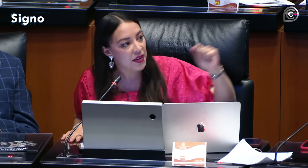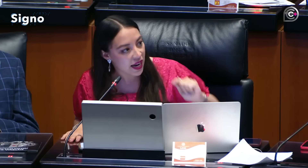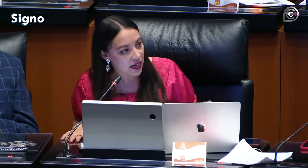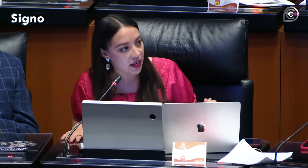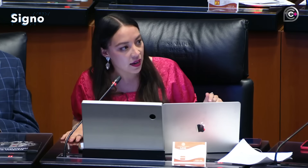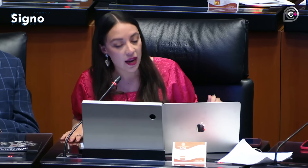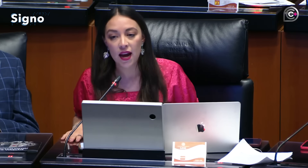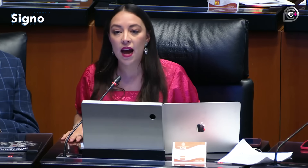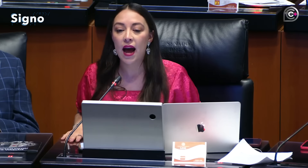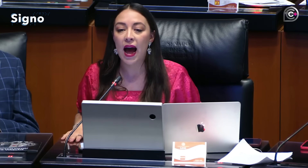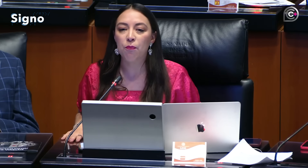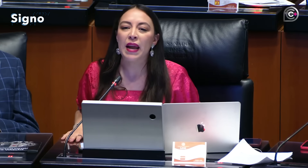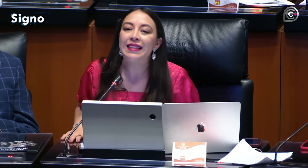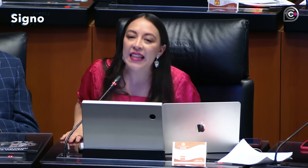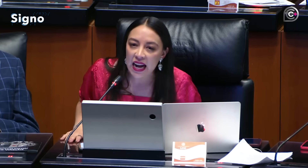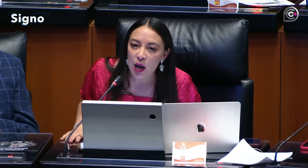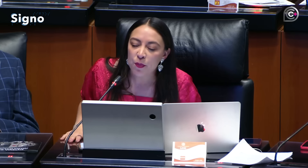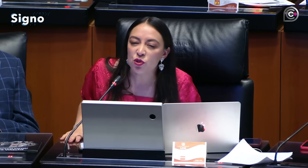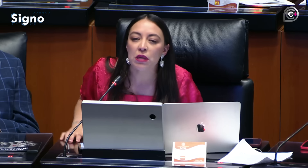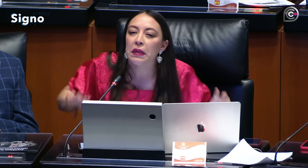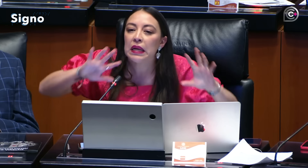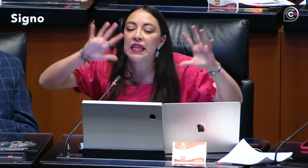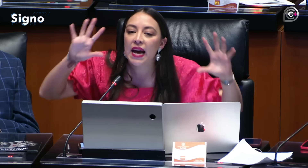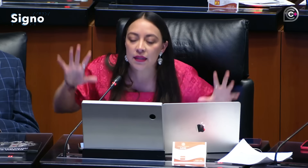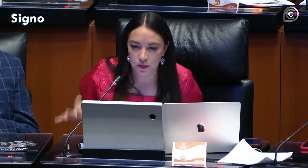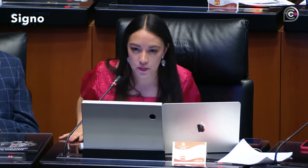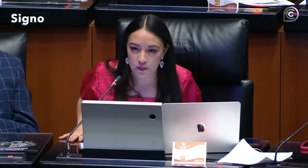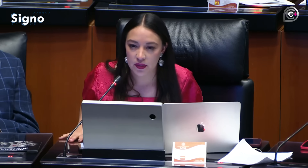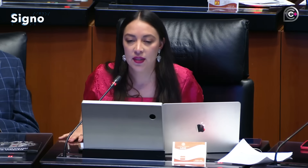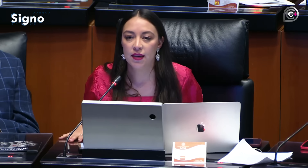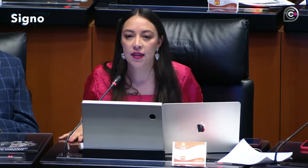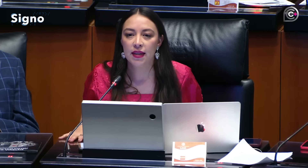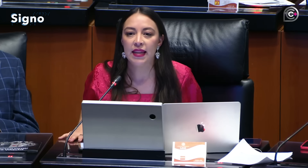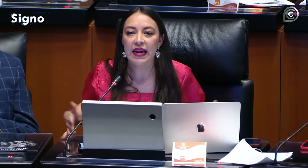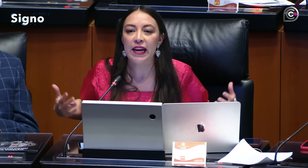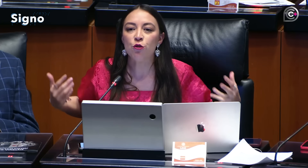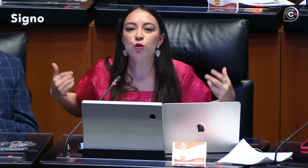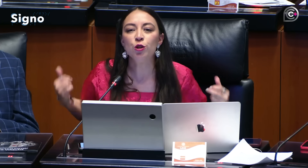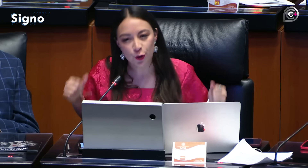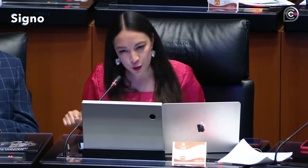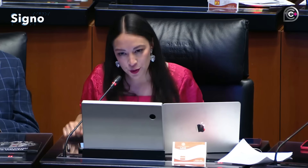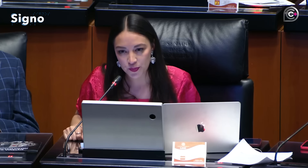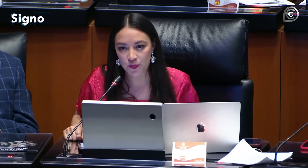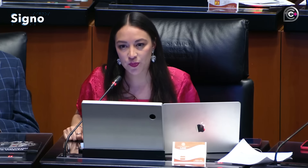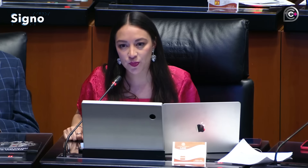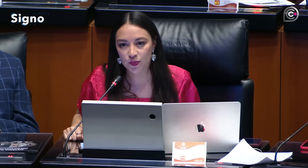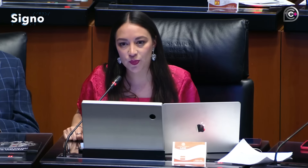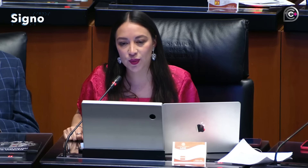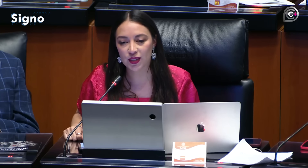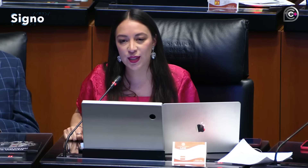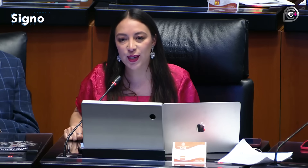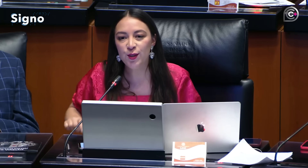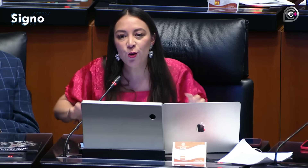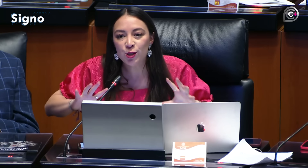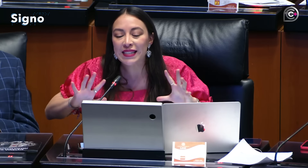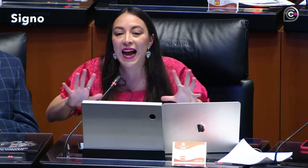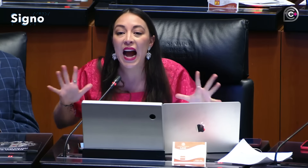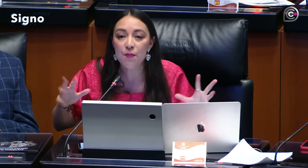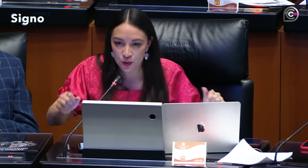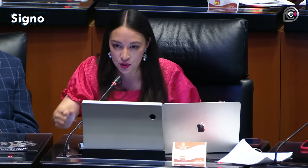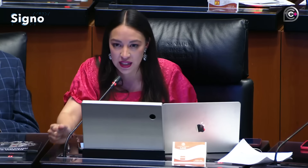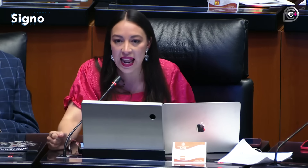cínicamente, vienen a plantear la posibilidad de que nosotros